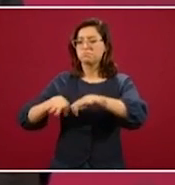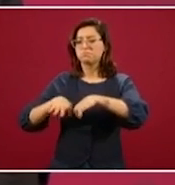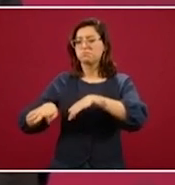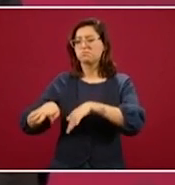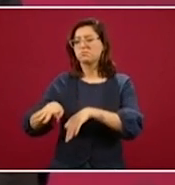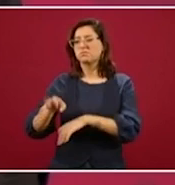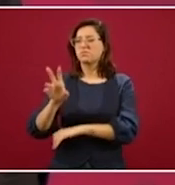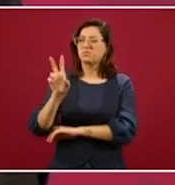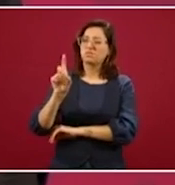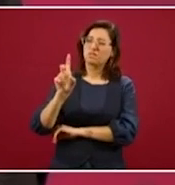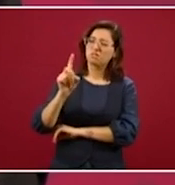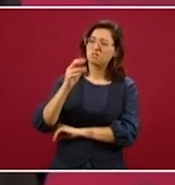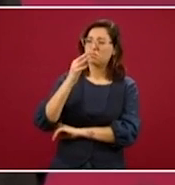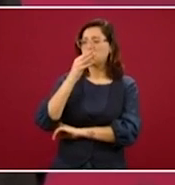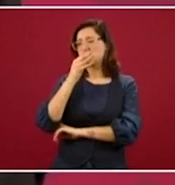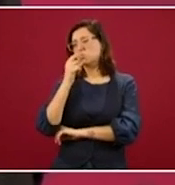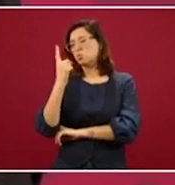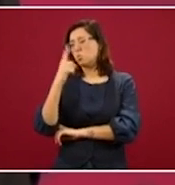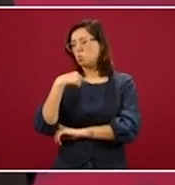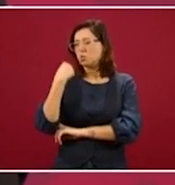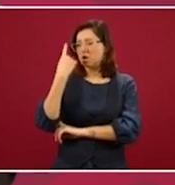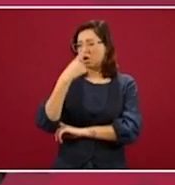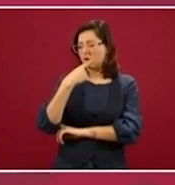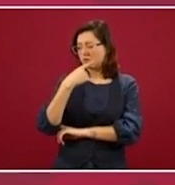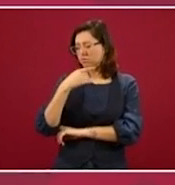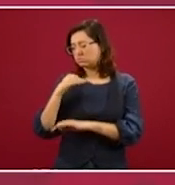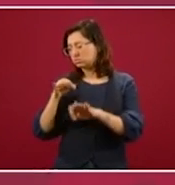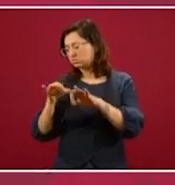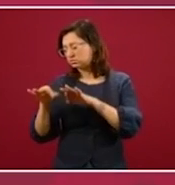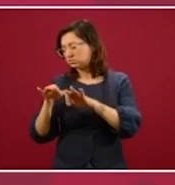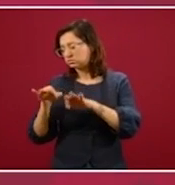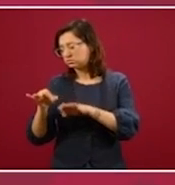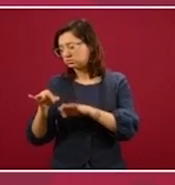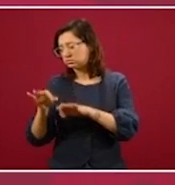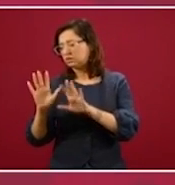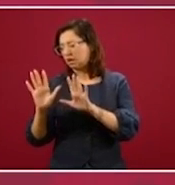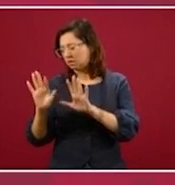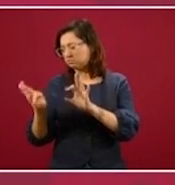una media hora, una hora, y regresar a la hamaca.